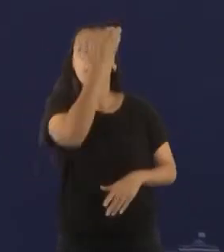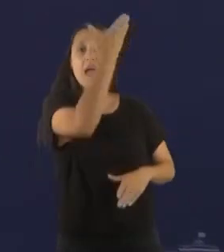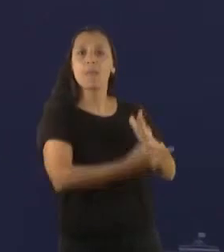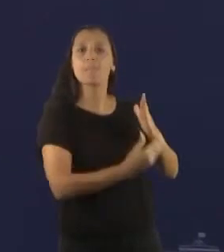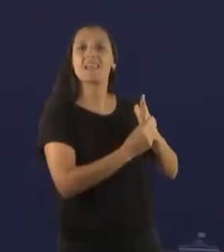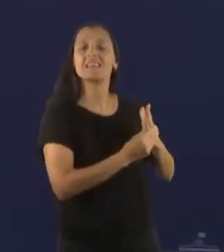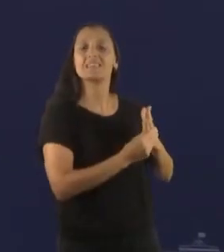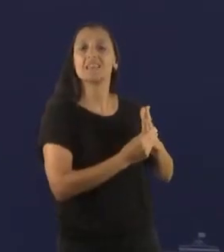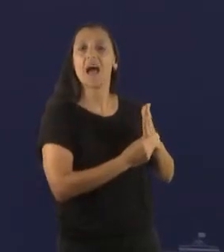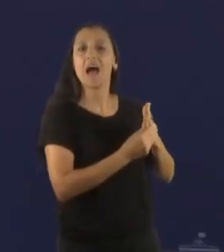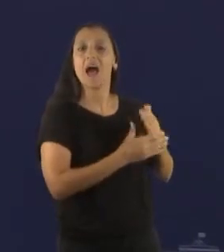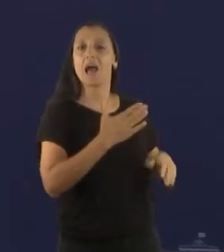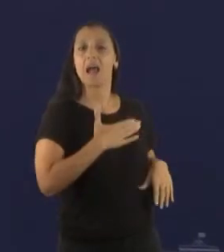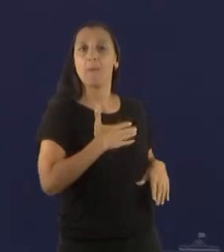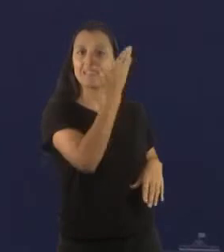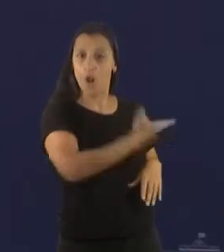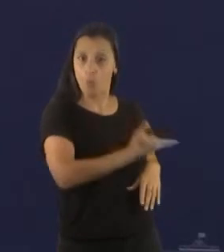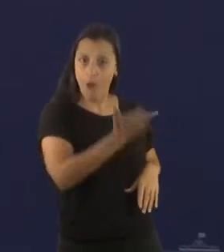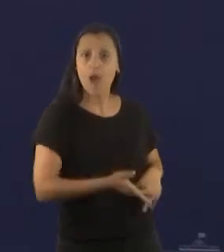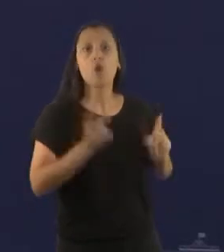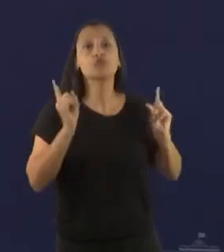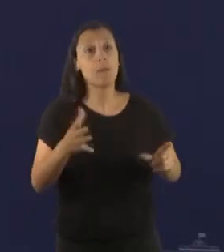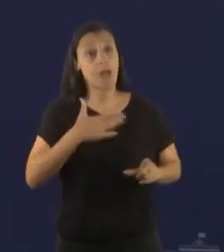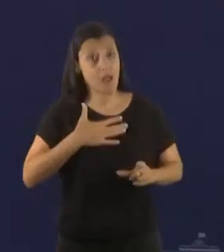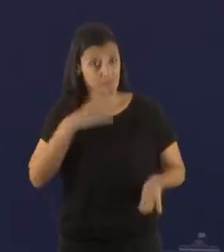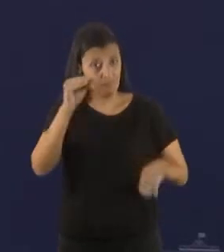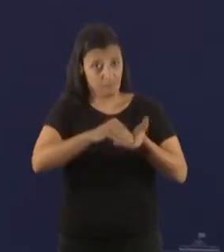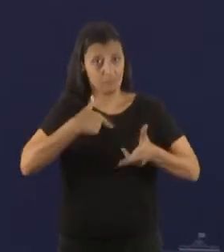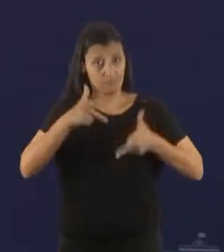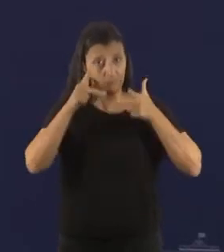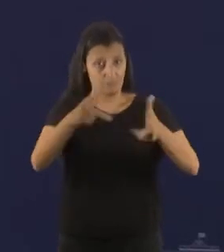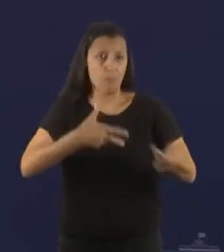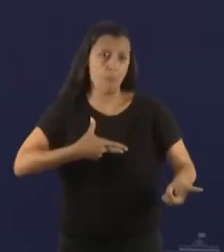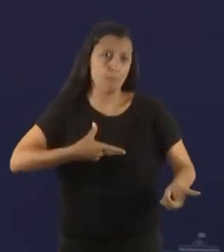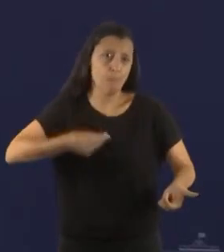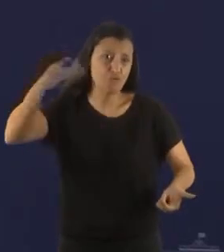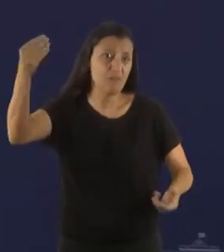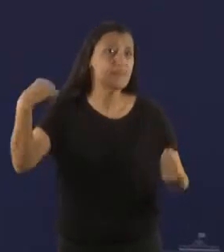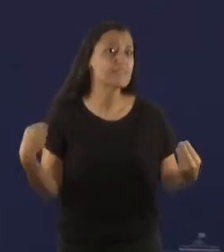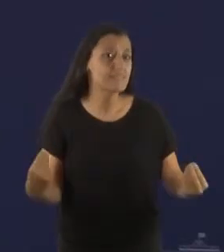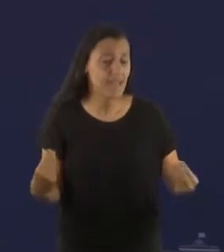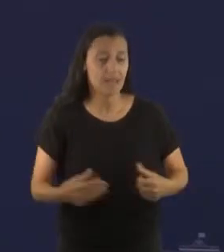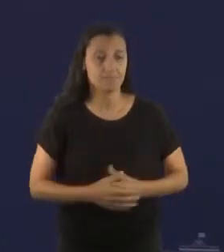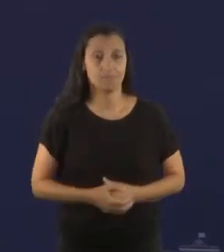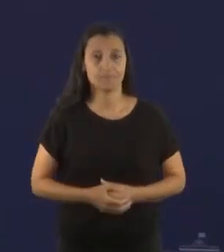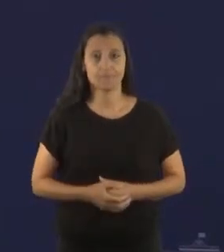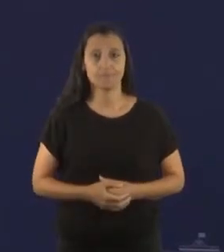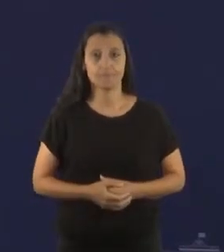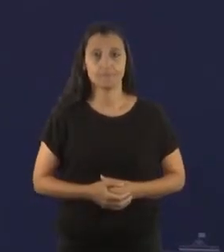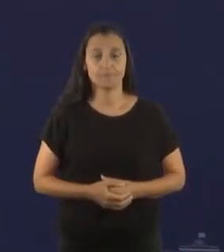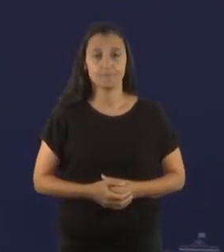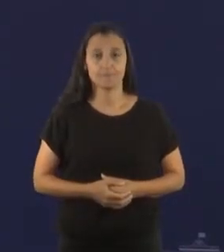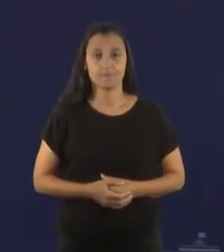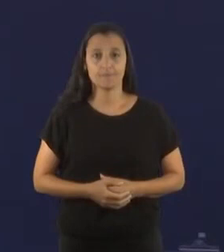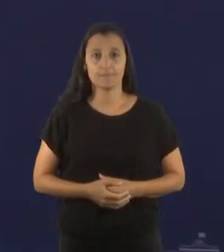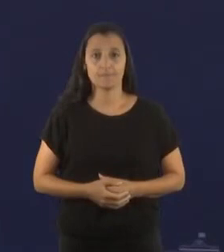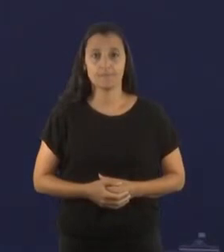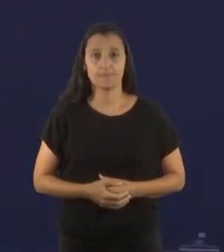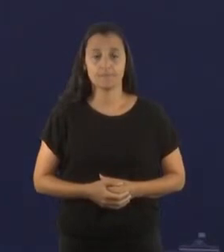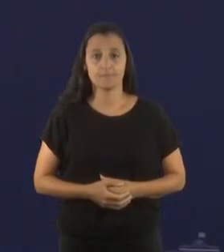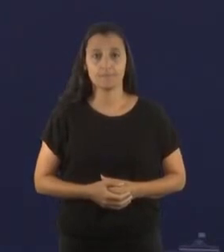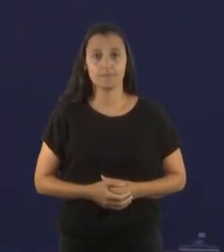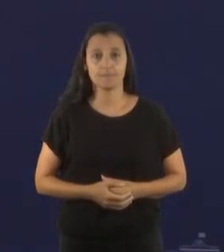humano y lo he aclarado yo en innumerables oportunidades desde que eh